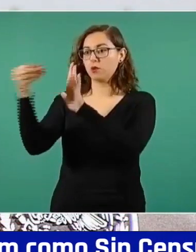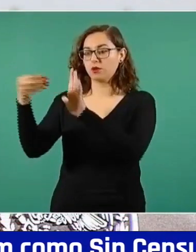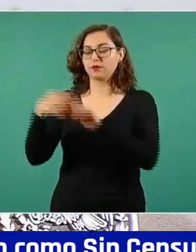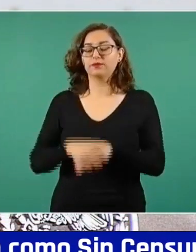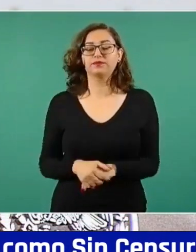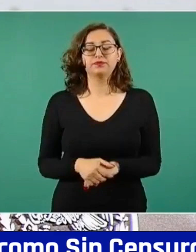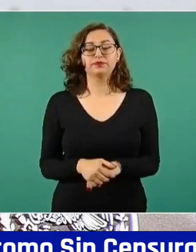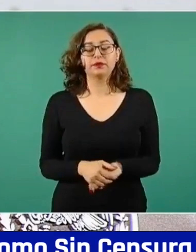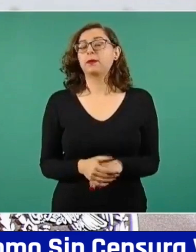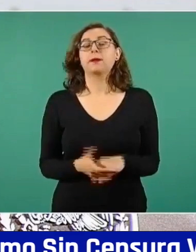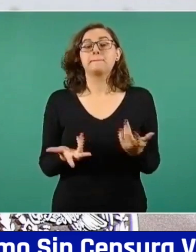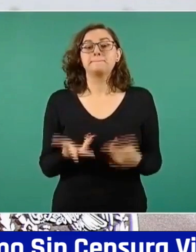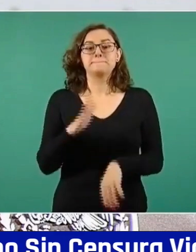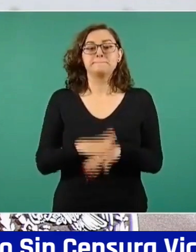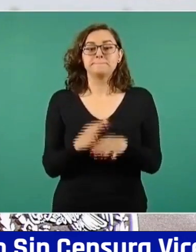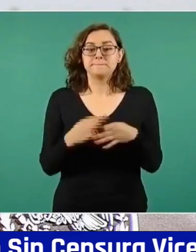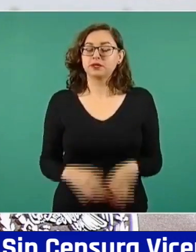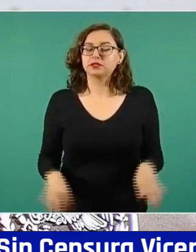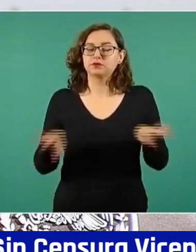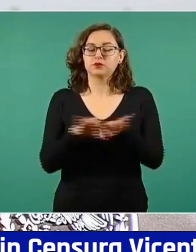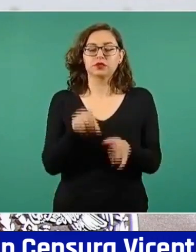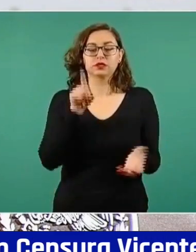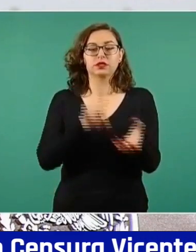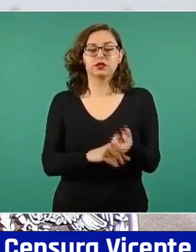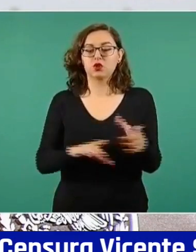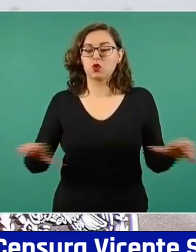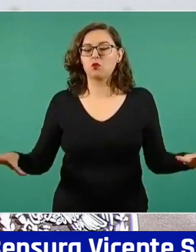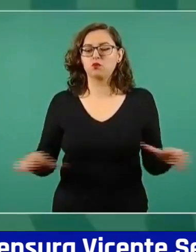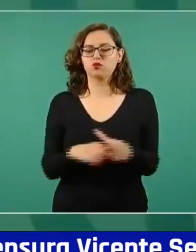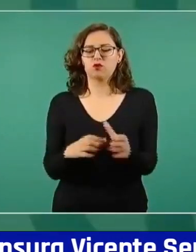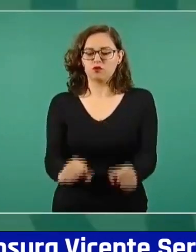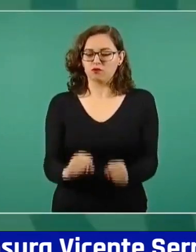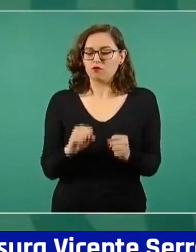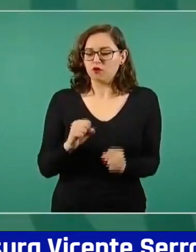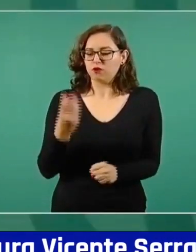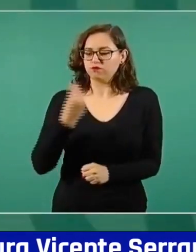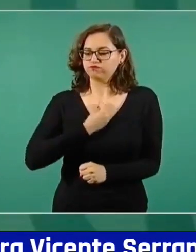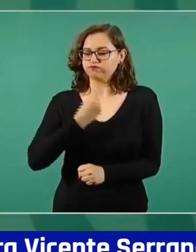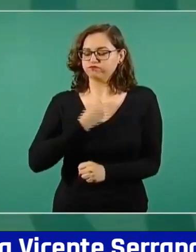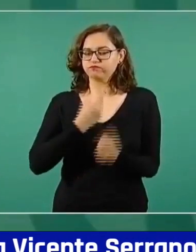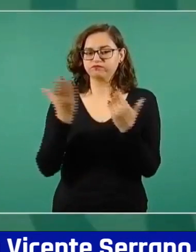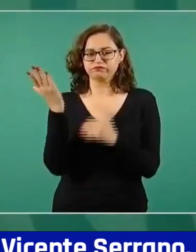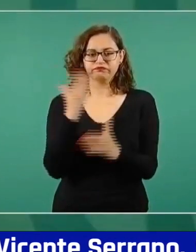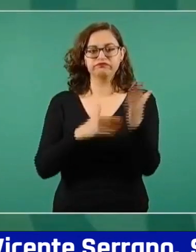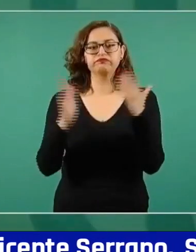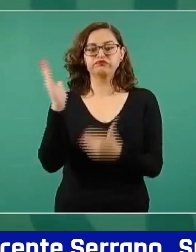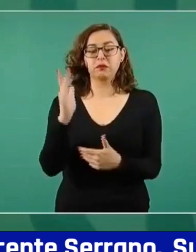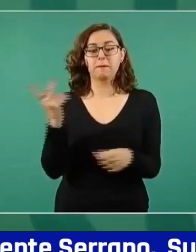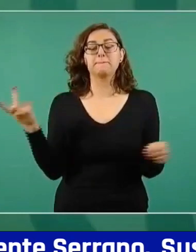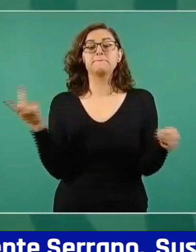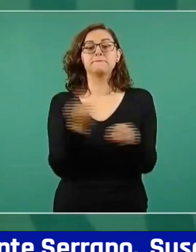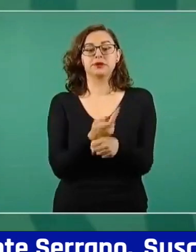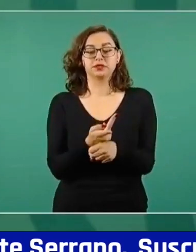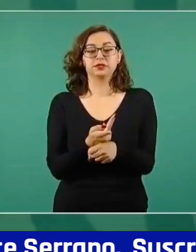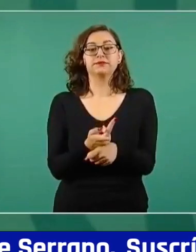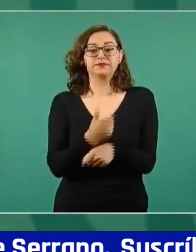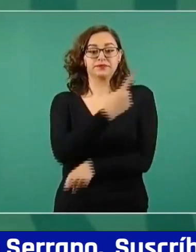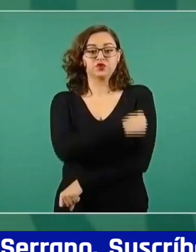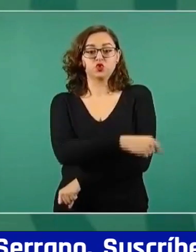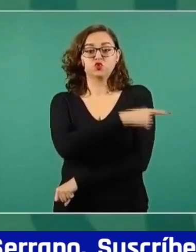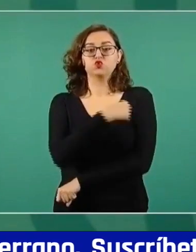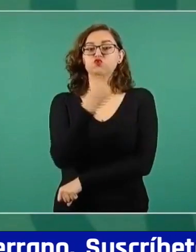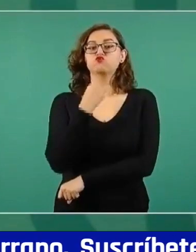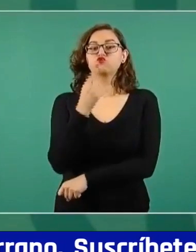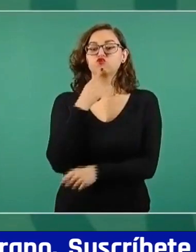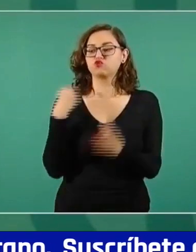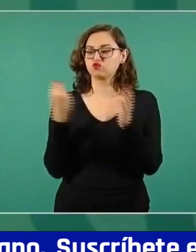impacto humanitario es la resiliencia comunitaria. Mediante la capacitación que realiza Cruz Roja, los pobladores tienen sus propias